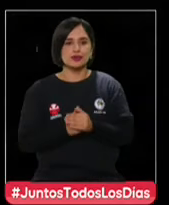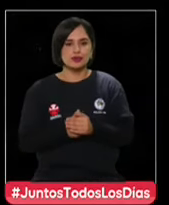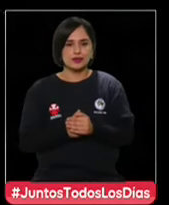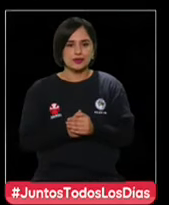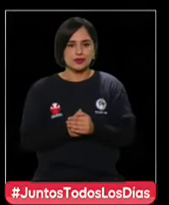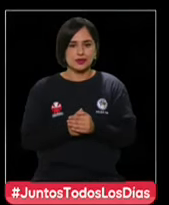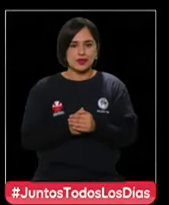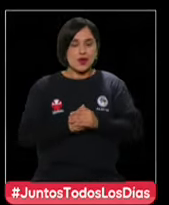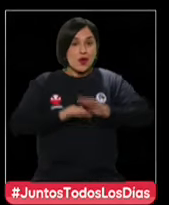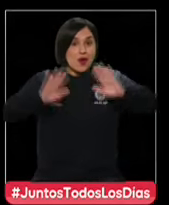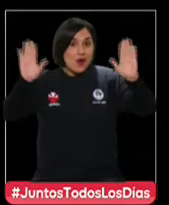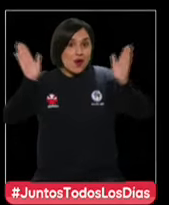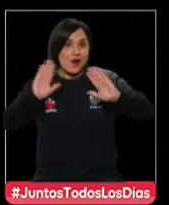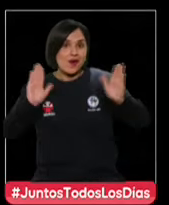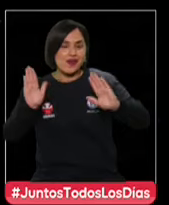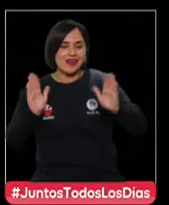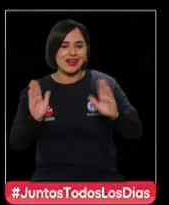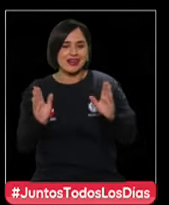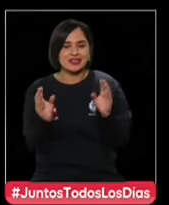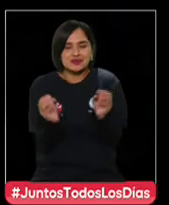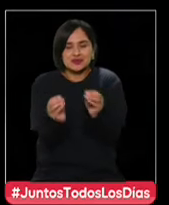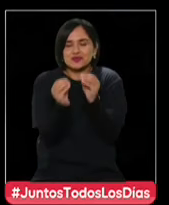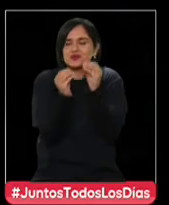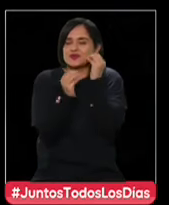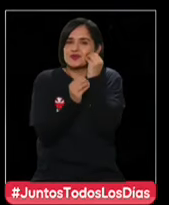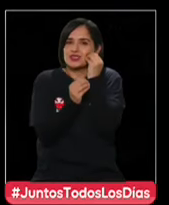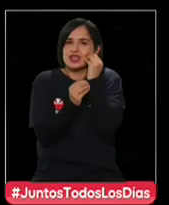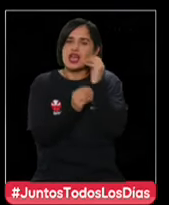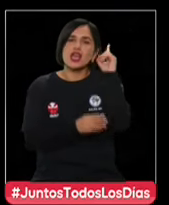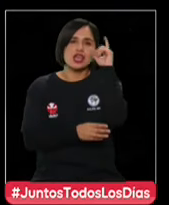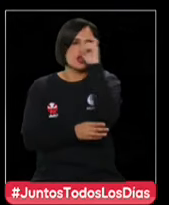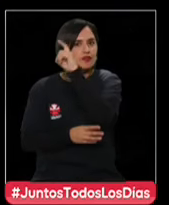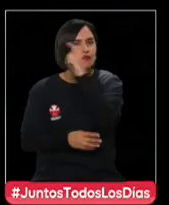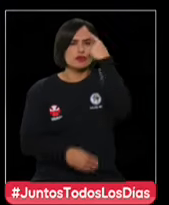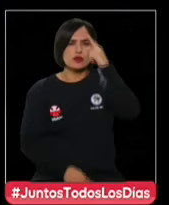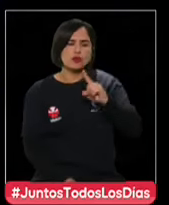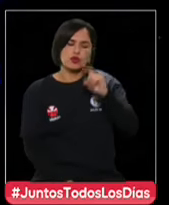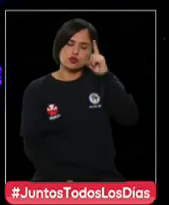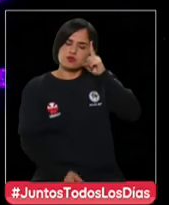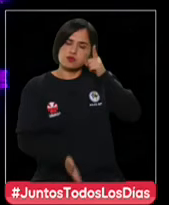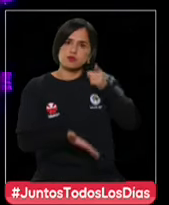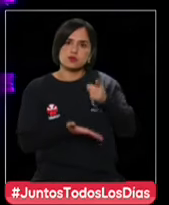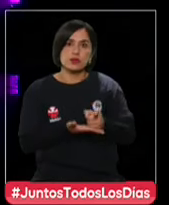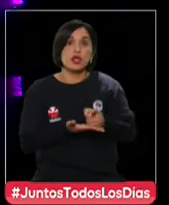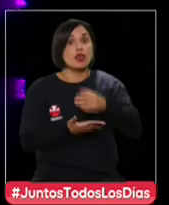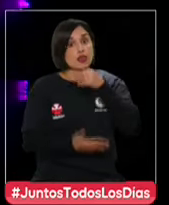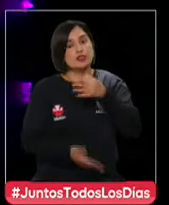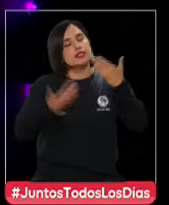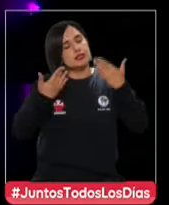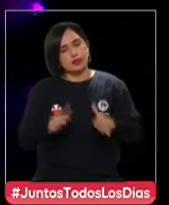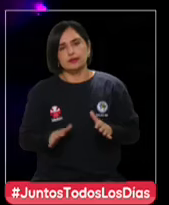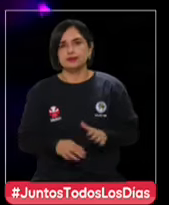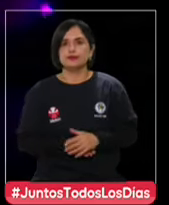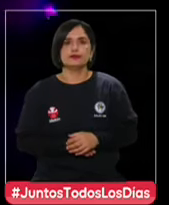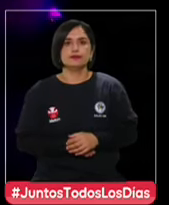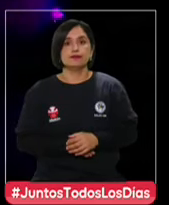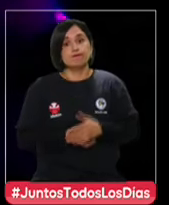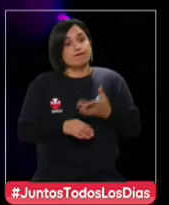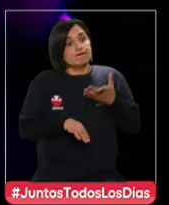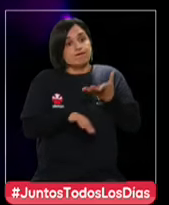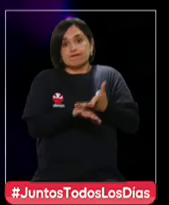¡Astrid! ¡Hola! Es difícil, Astrid, pero uno tiene que tomar la determinación y decir ya. Es lo